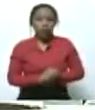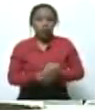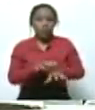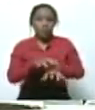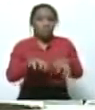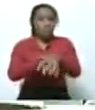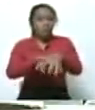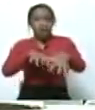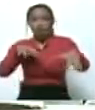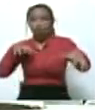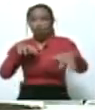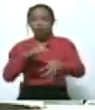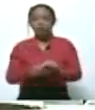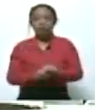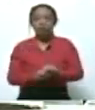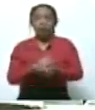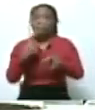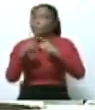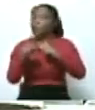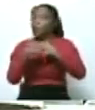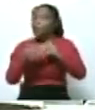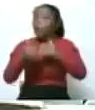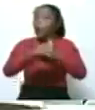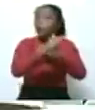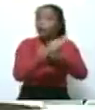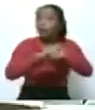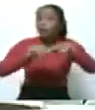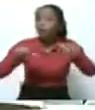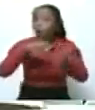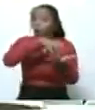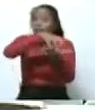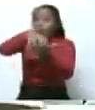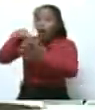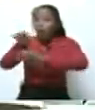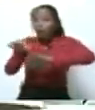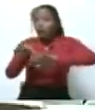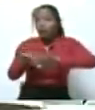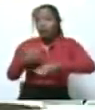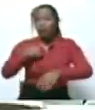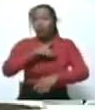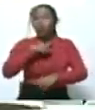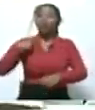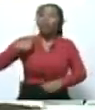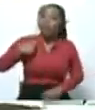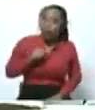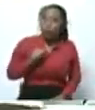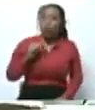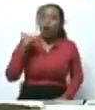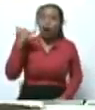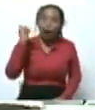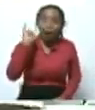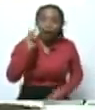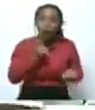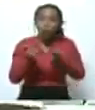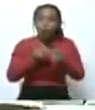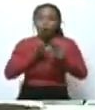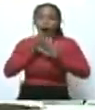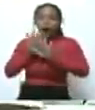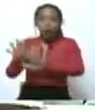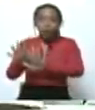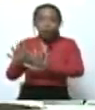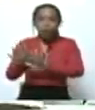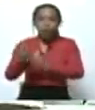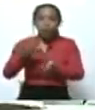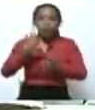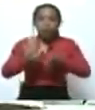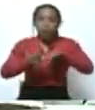mayoritario, pero más allá del territorio, en los estados, en los municipios, nosotros tenemos que tener el control ahí, donde se pisa,